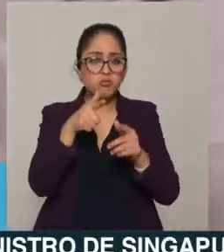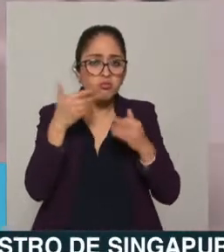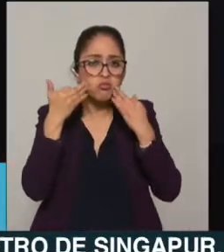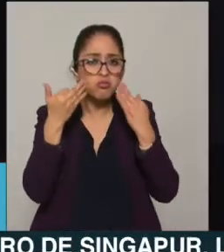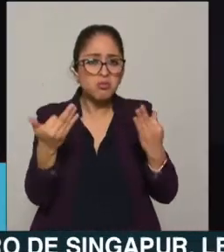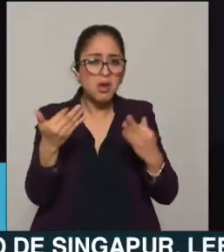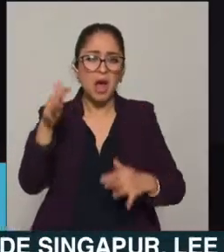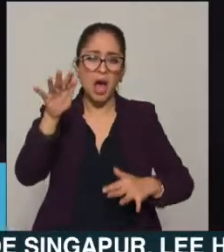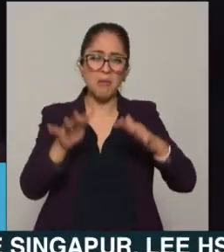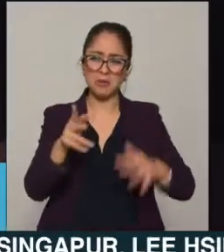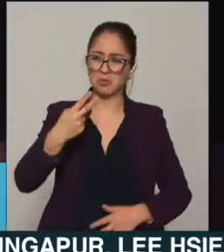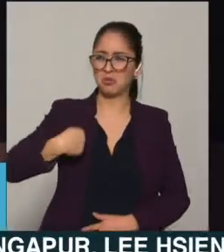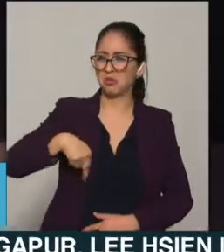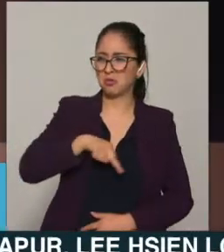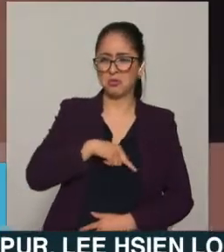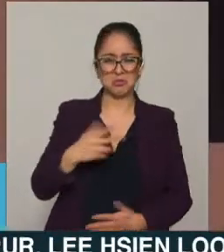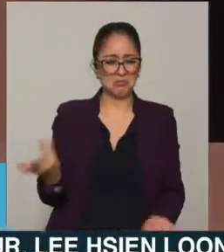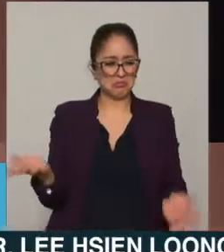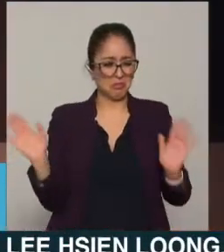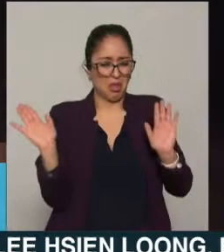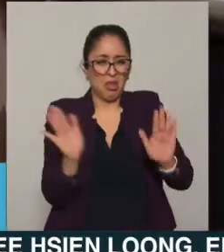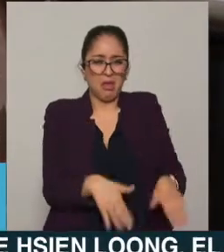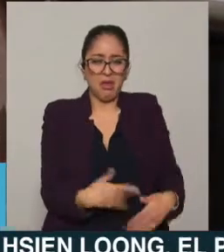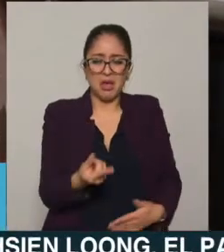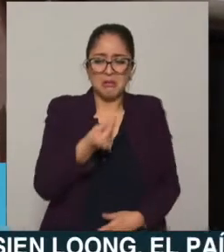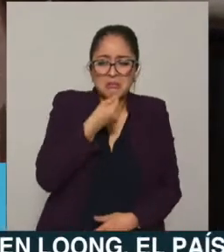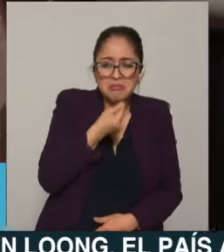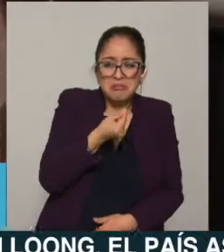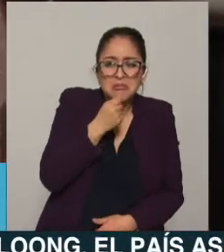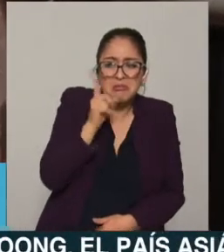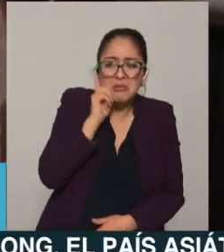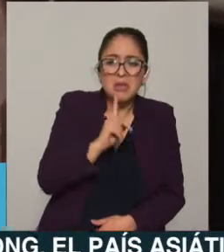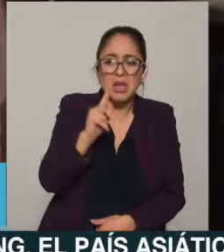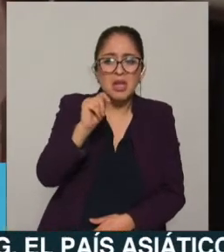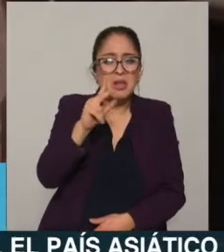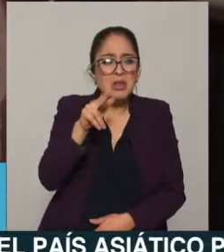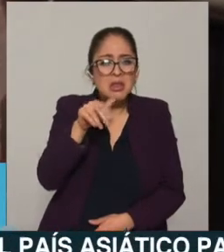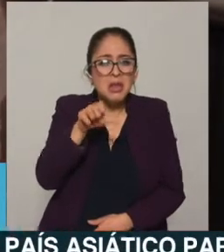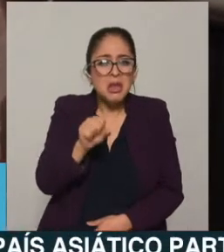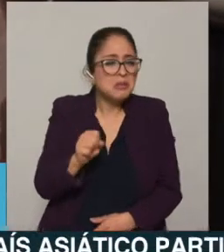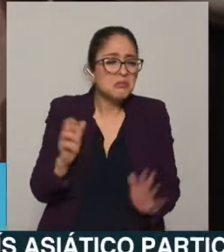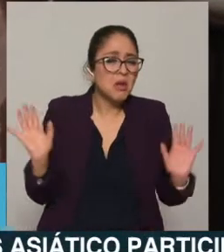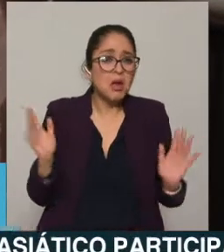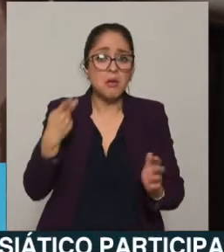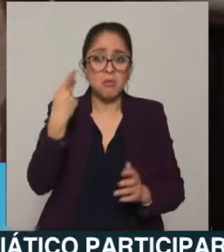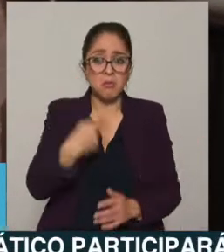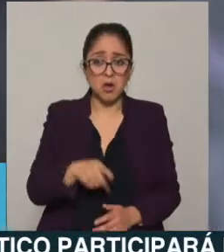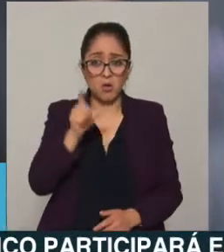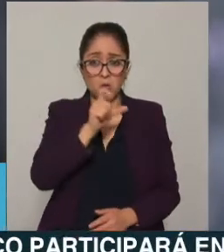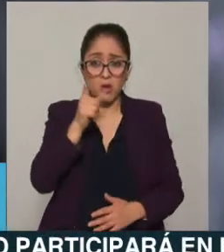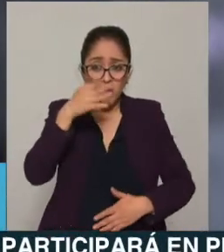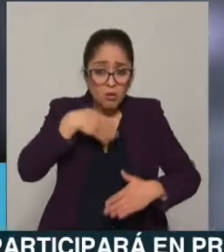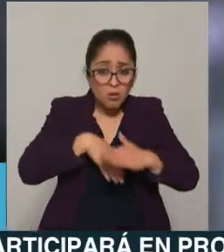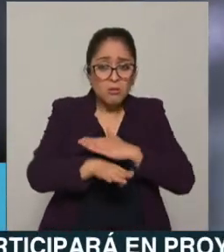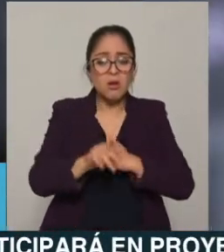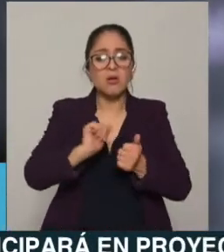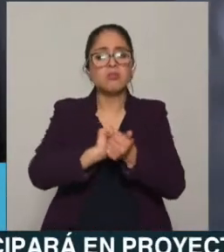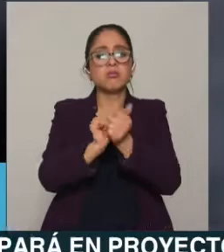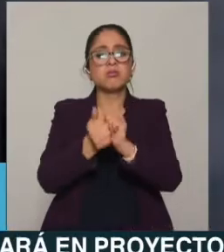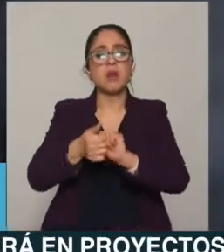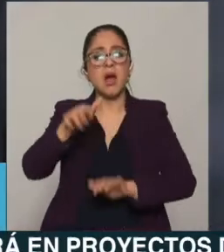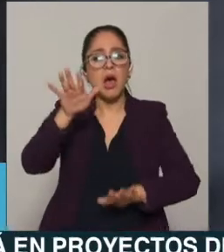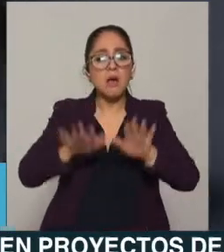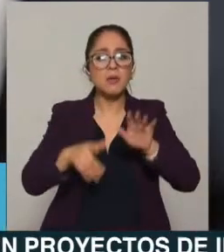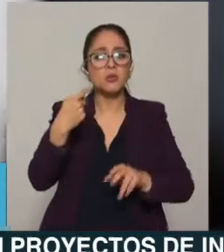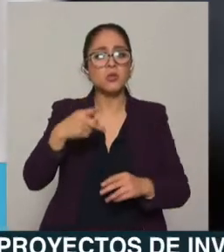parezcan irrelevantes, pero que a una niña o a un niño trans le generan una gran cantidad de impedimentos para poder realizar su